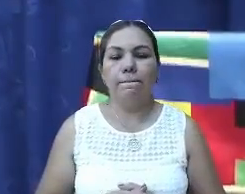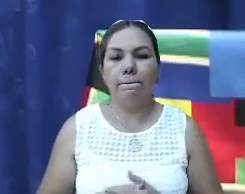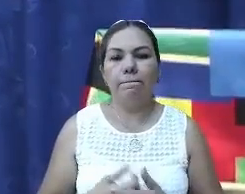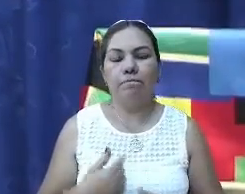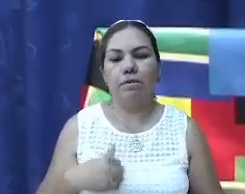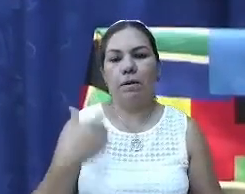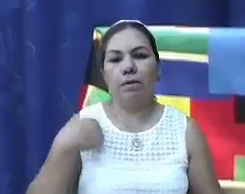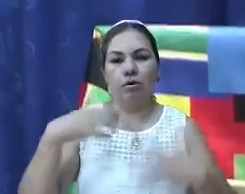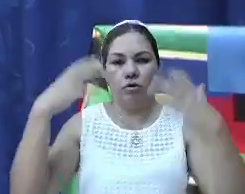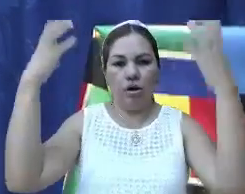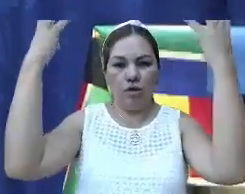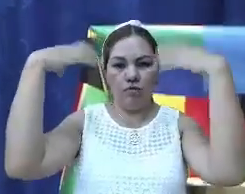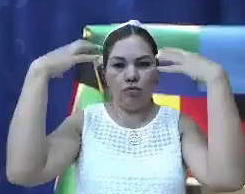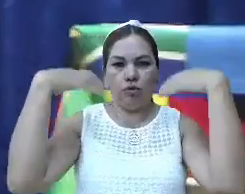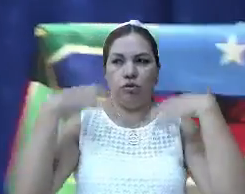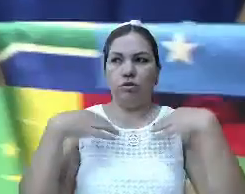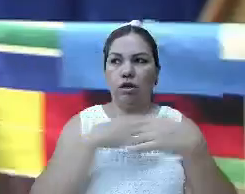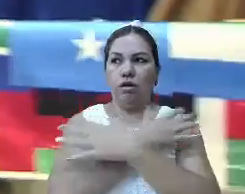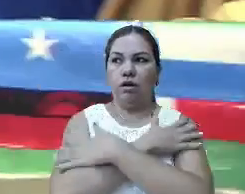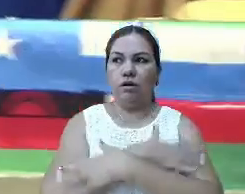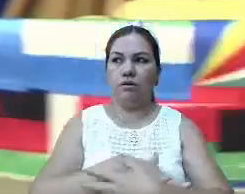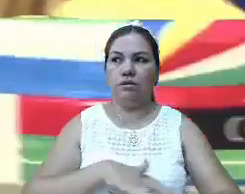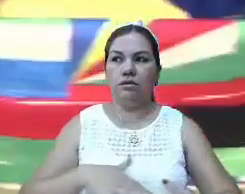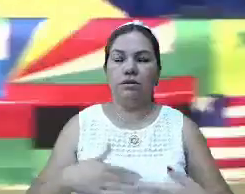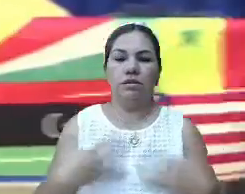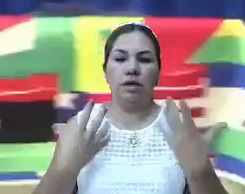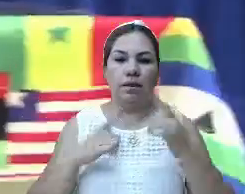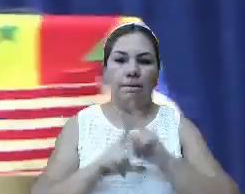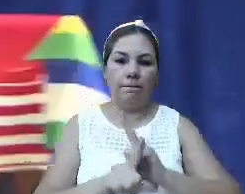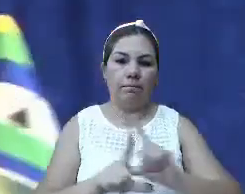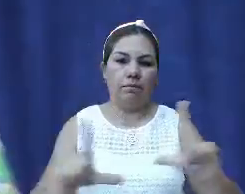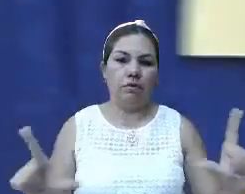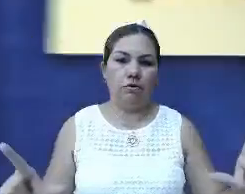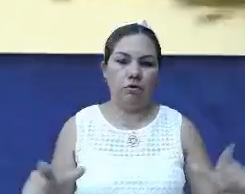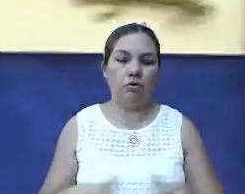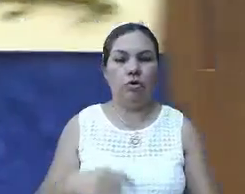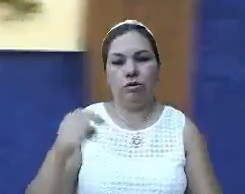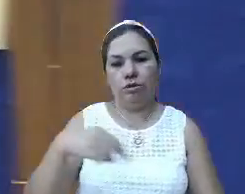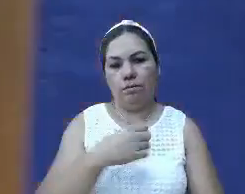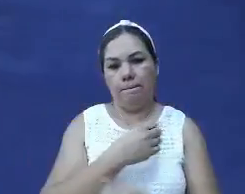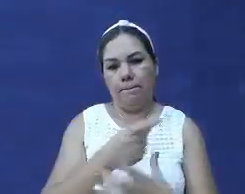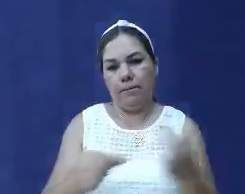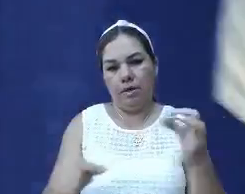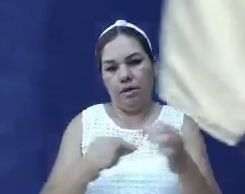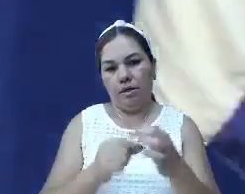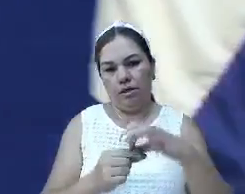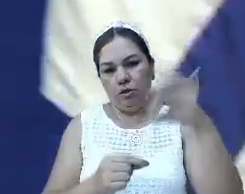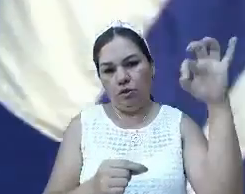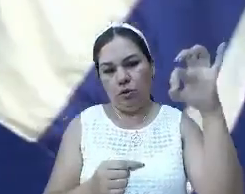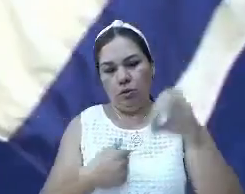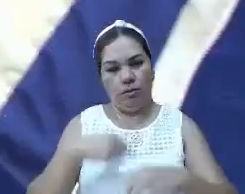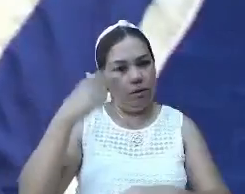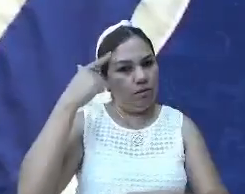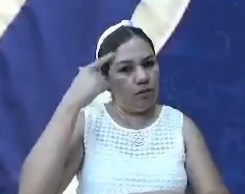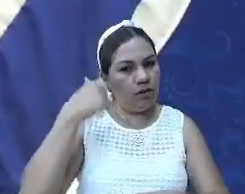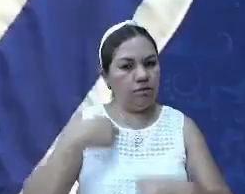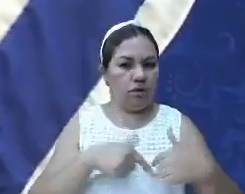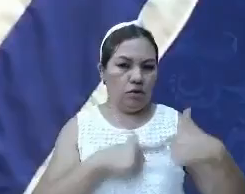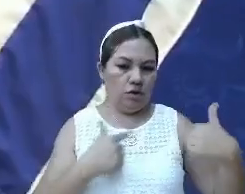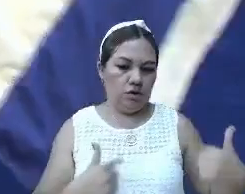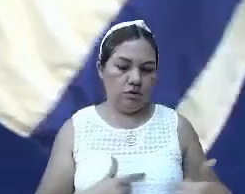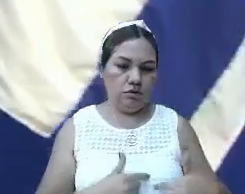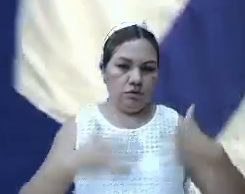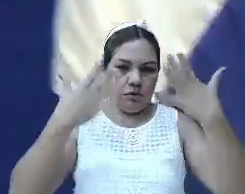va a pegar una ducha. Y esos espíritus parásitos que se han adherido a mi mente, en mi corazón, en mi cuerpo, que